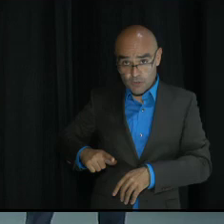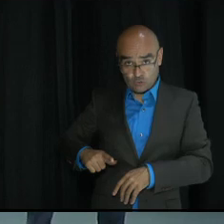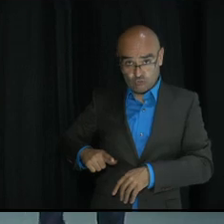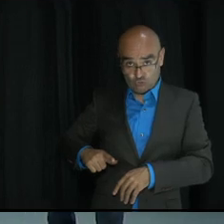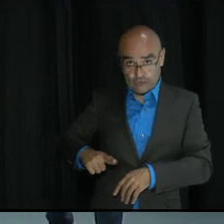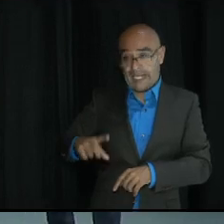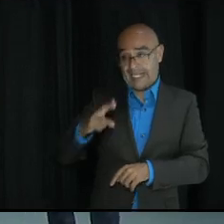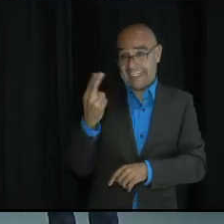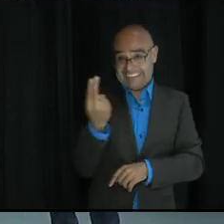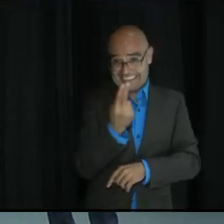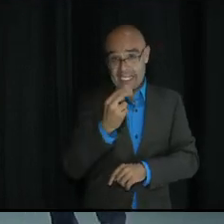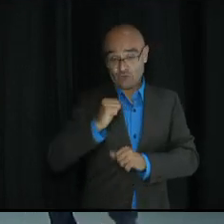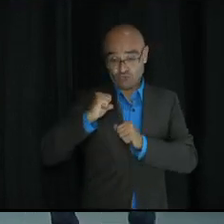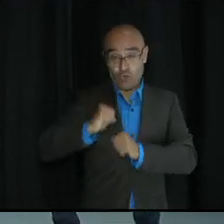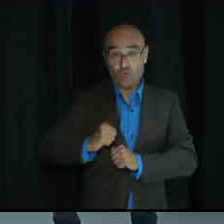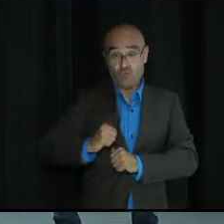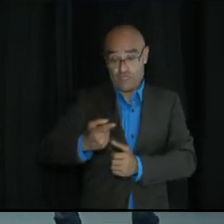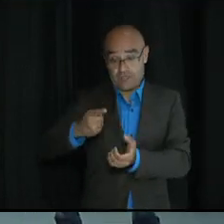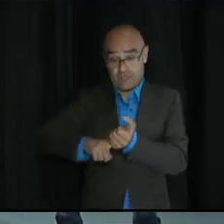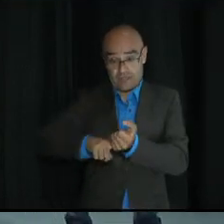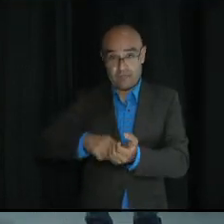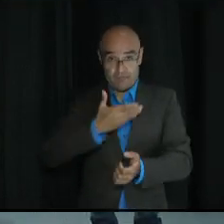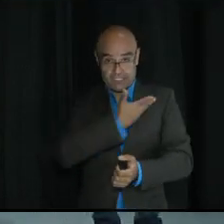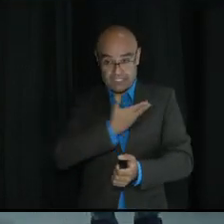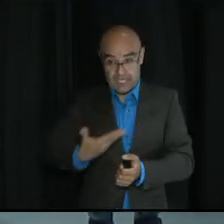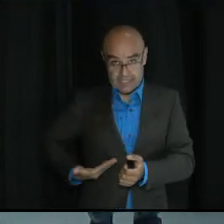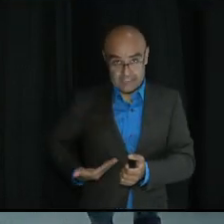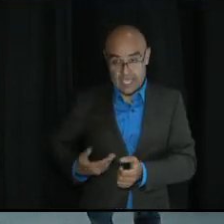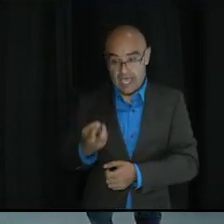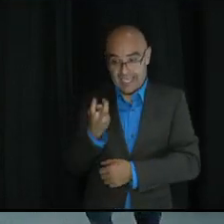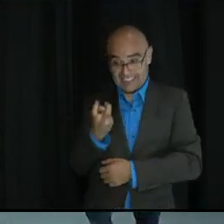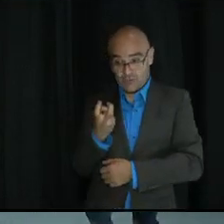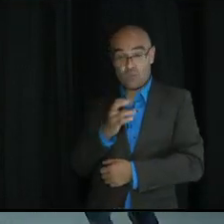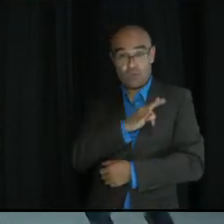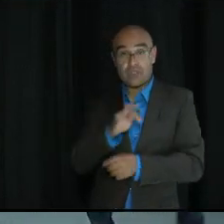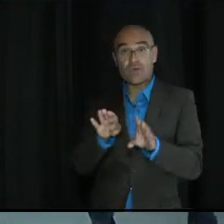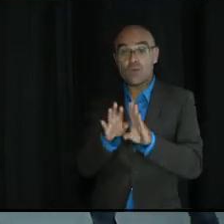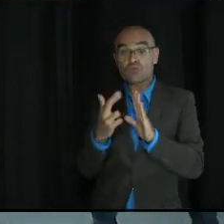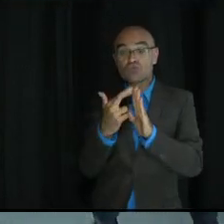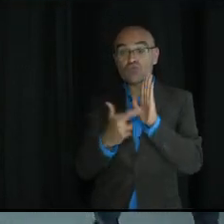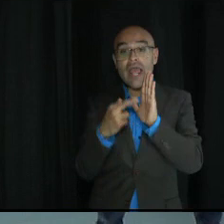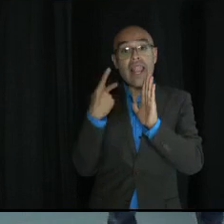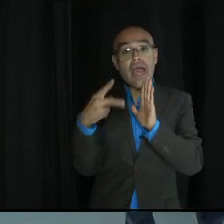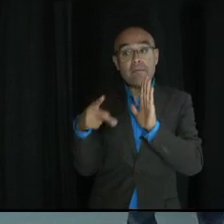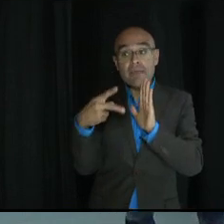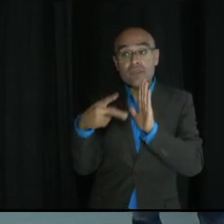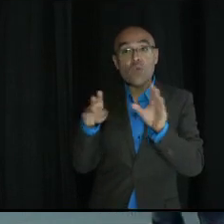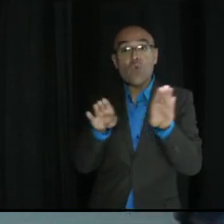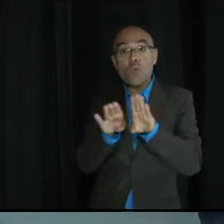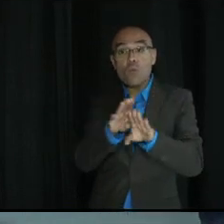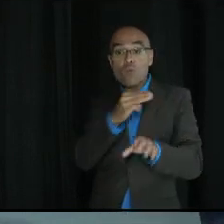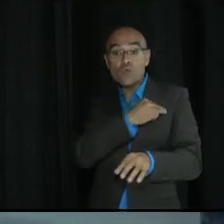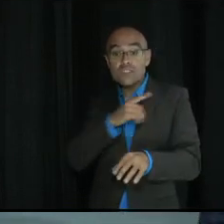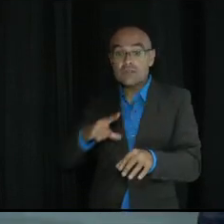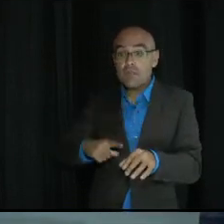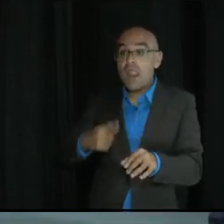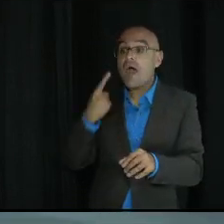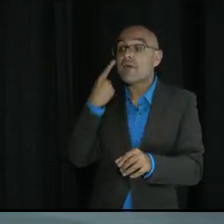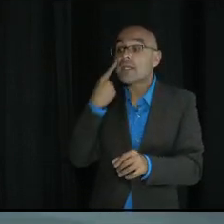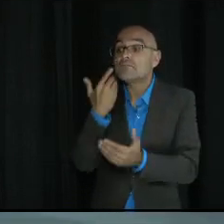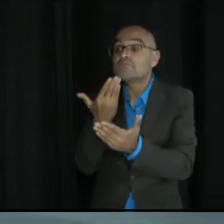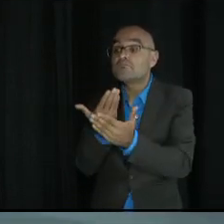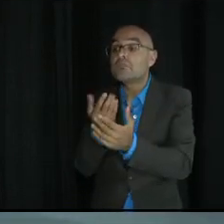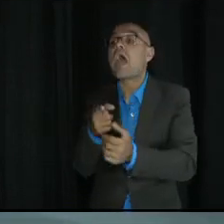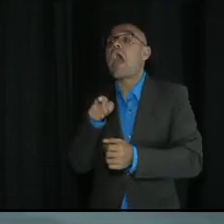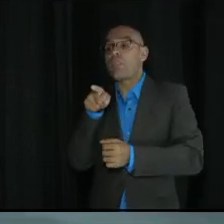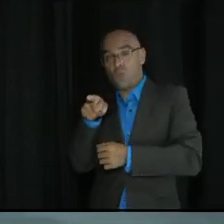autoridad municipal, si eso es una infracción a las leyes y reglamentos que establece determinado municipio? Entonces,